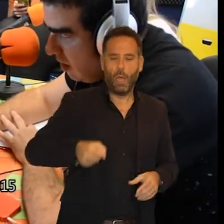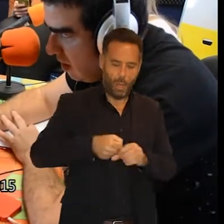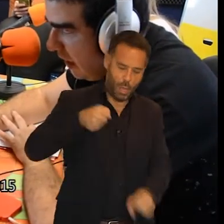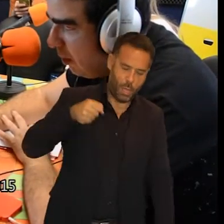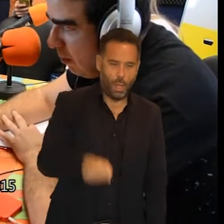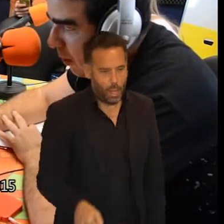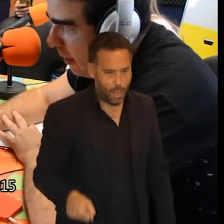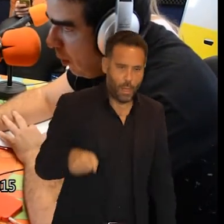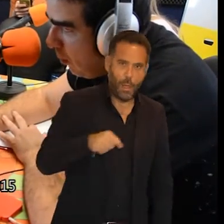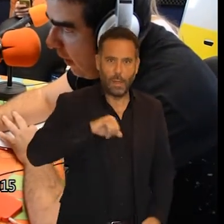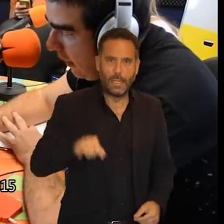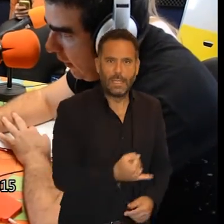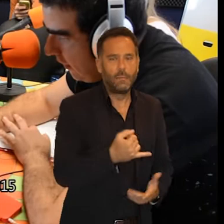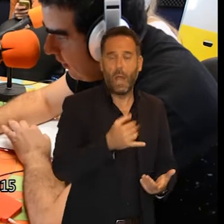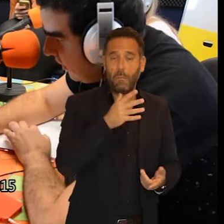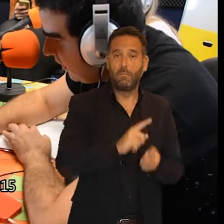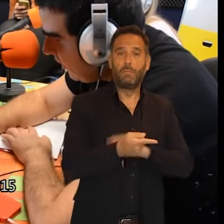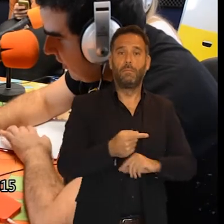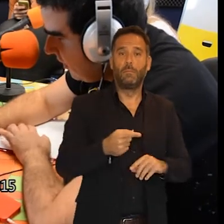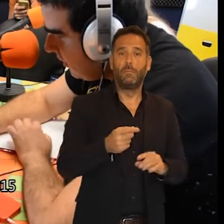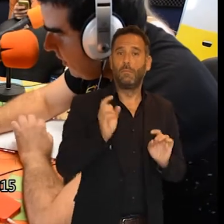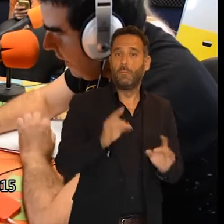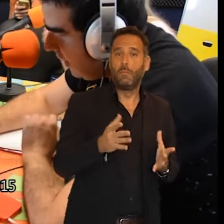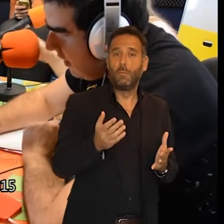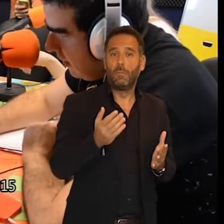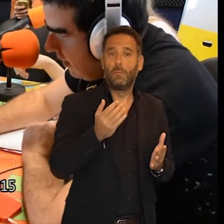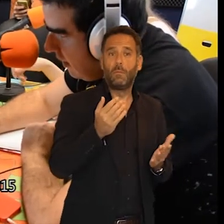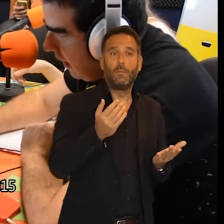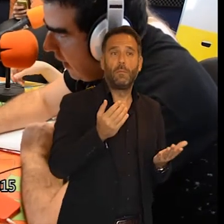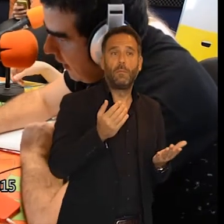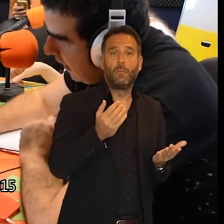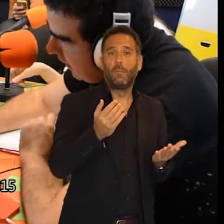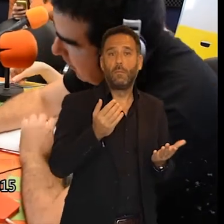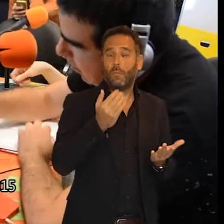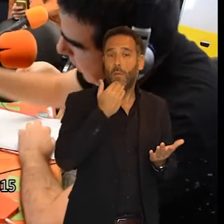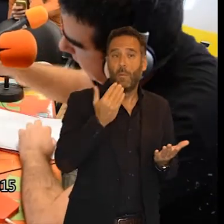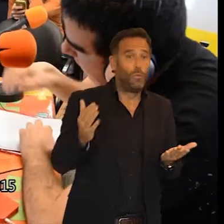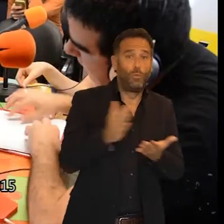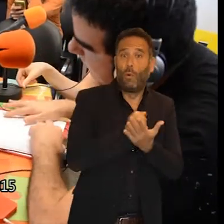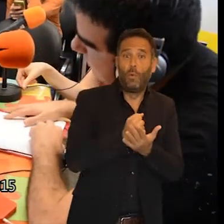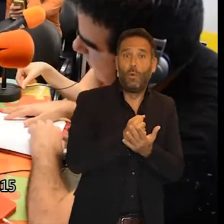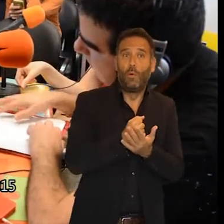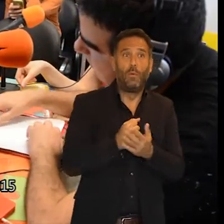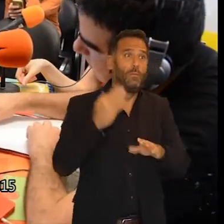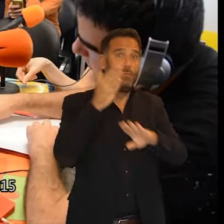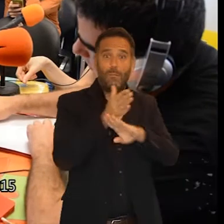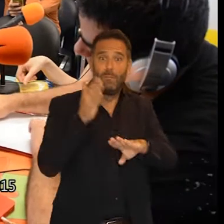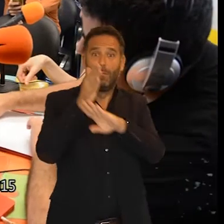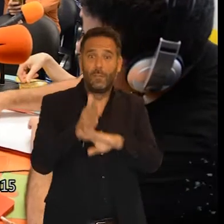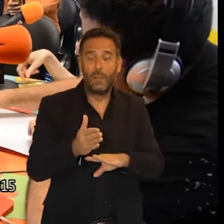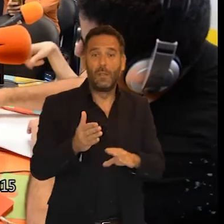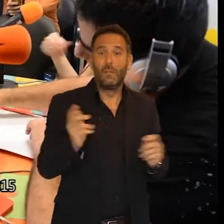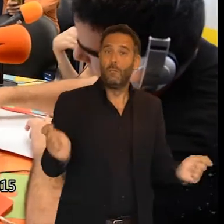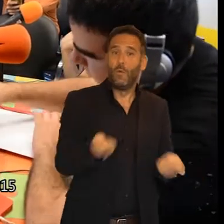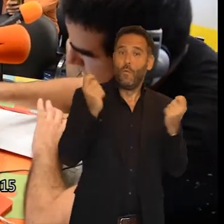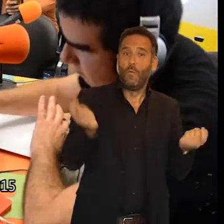Entonces, por ejemplo, mucho más fácil para todo. El del banco va todos los programas al plató a buscármelo. ¿Has visto? Pues